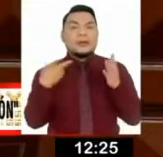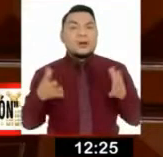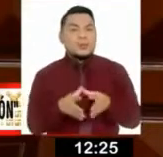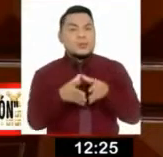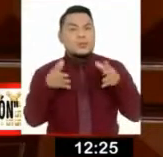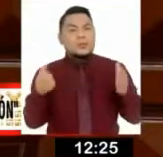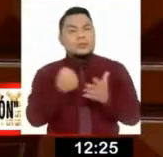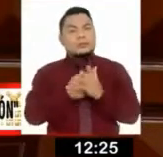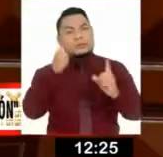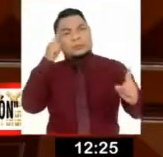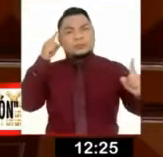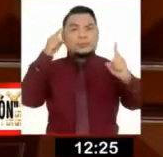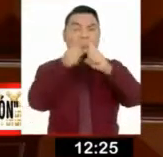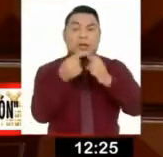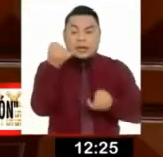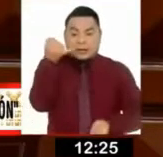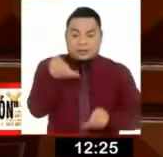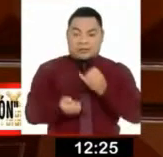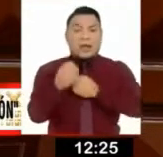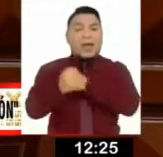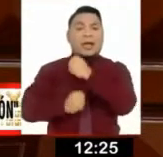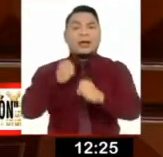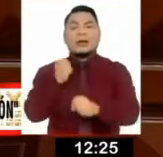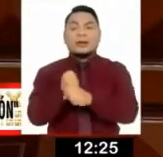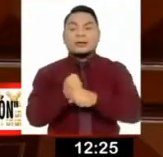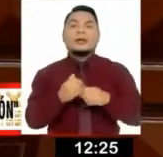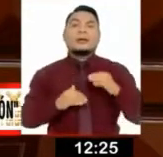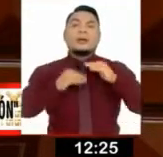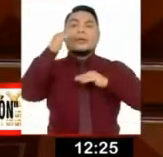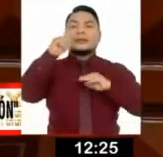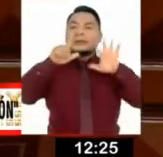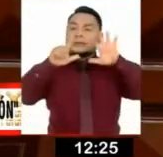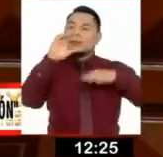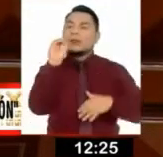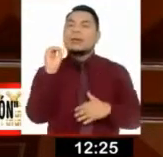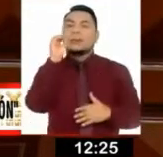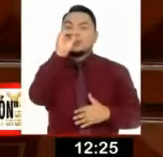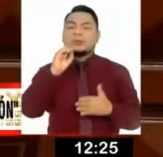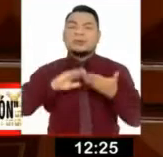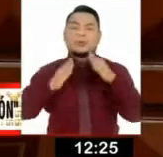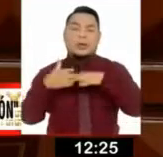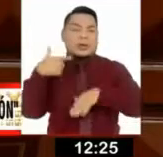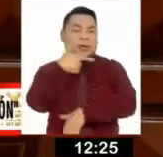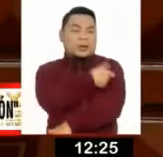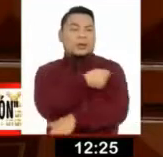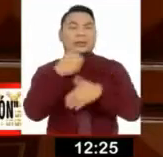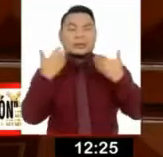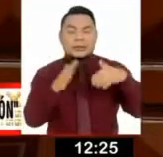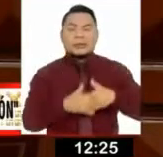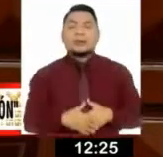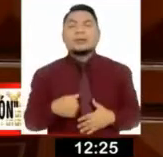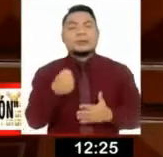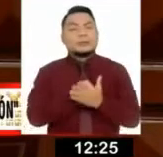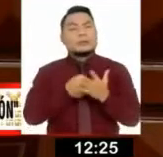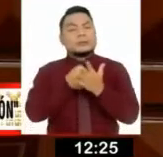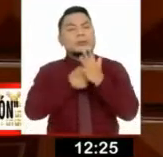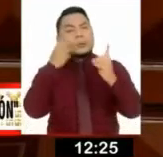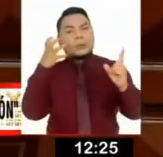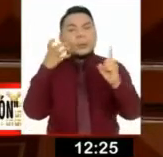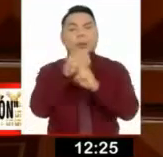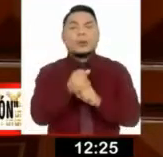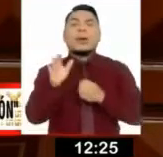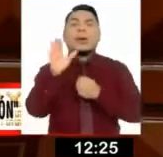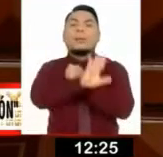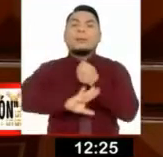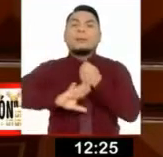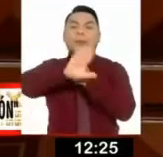enorme desafío de llegar a fin de año al más del 70% de la población vacunada y lograr la